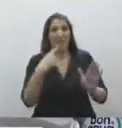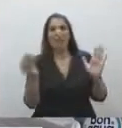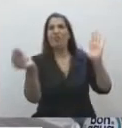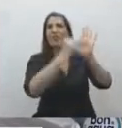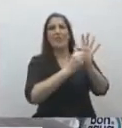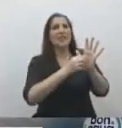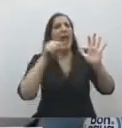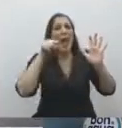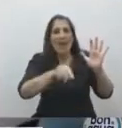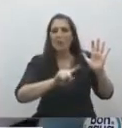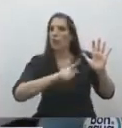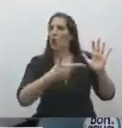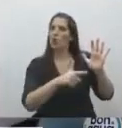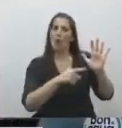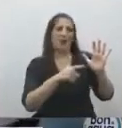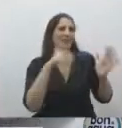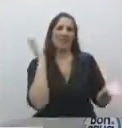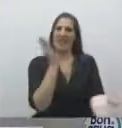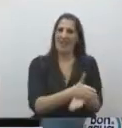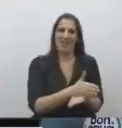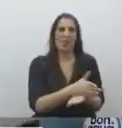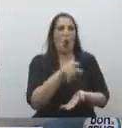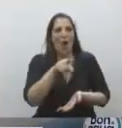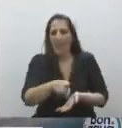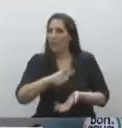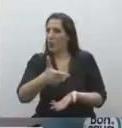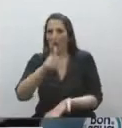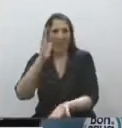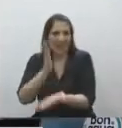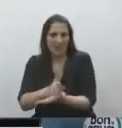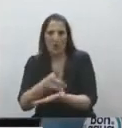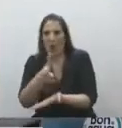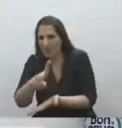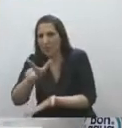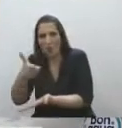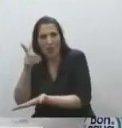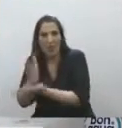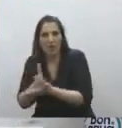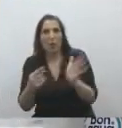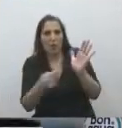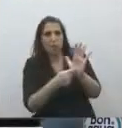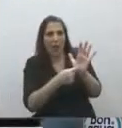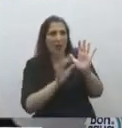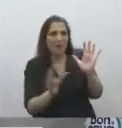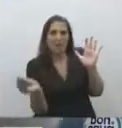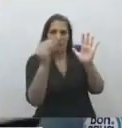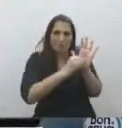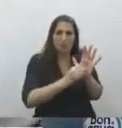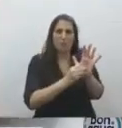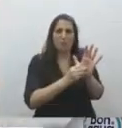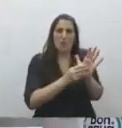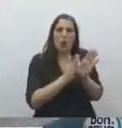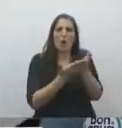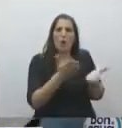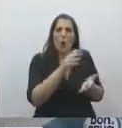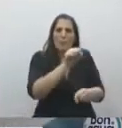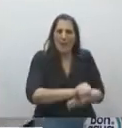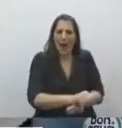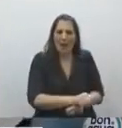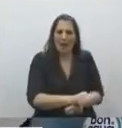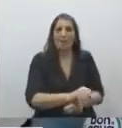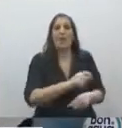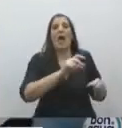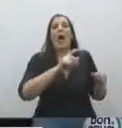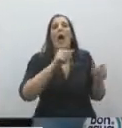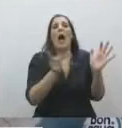seguimos haciendo más de lo mismo o eliminando vidas de la forma que sea, ¿no? Sí, tal cual, Rolando. Y en eso, aprovechar, ¿no? El